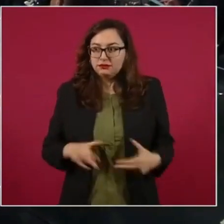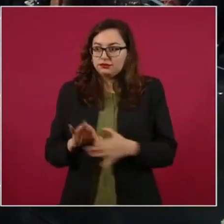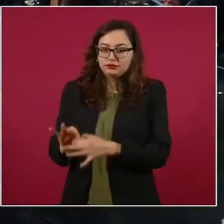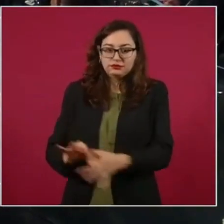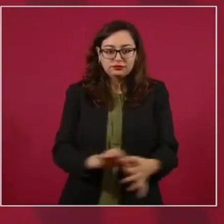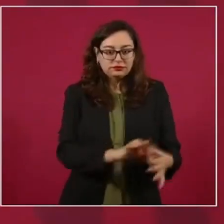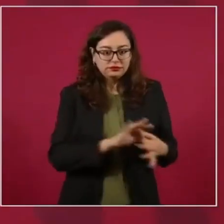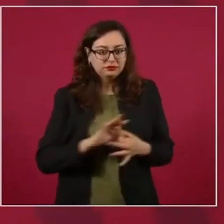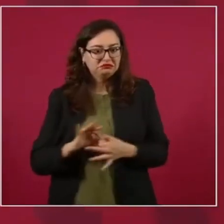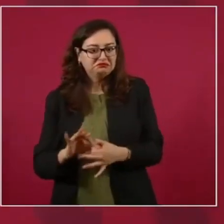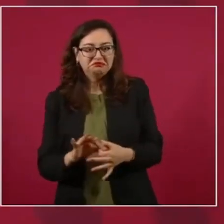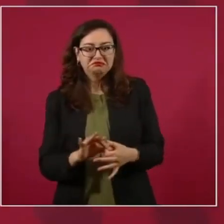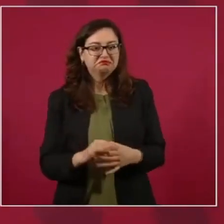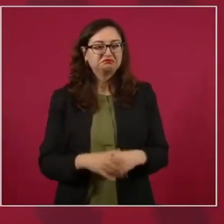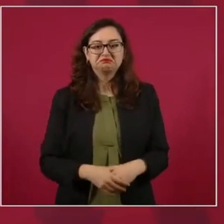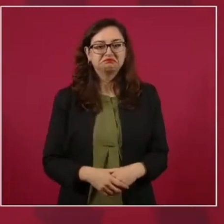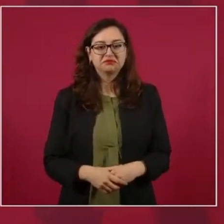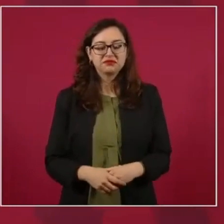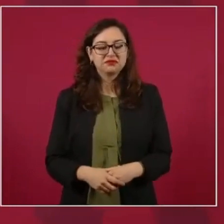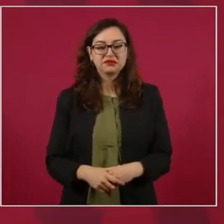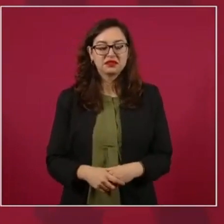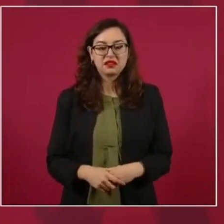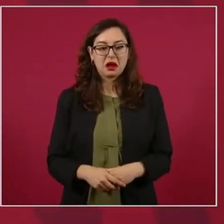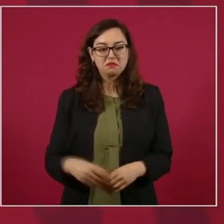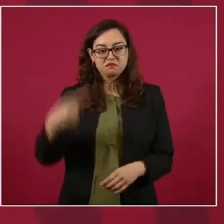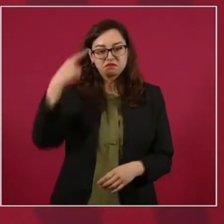Se eclipsa